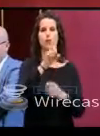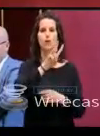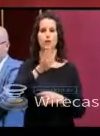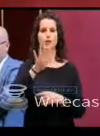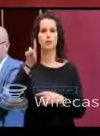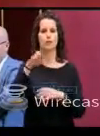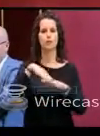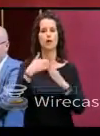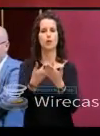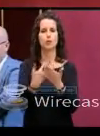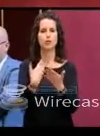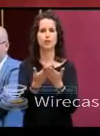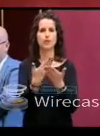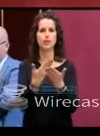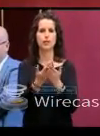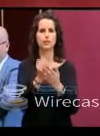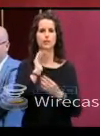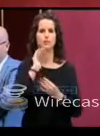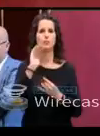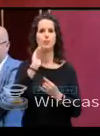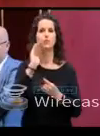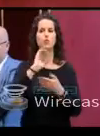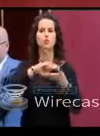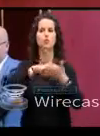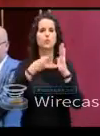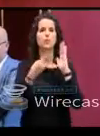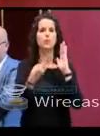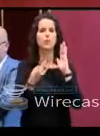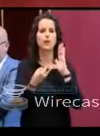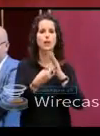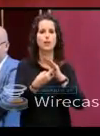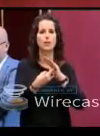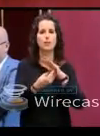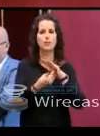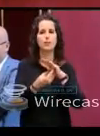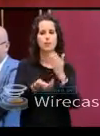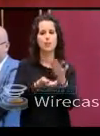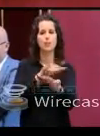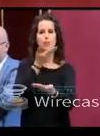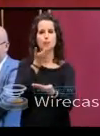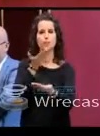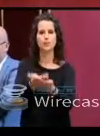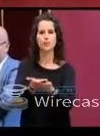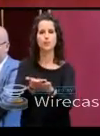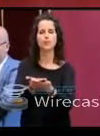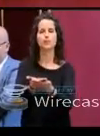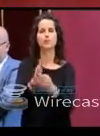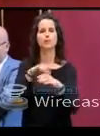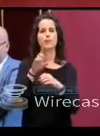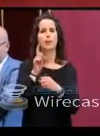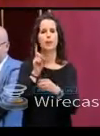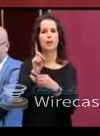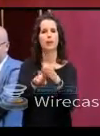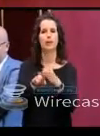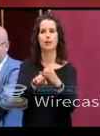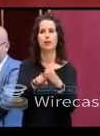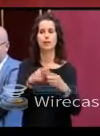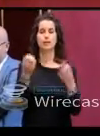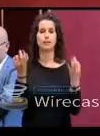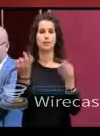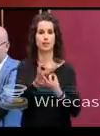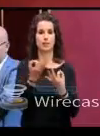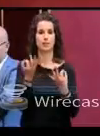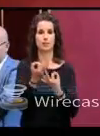para justificar su mecanismo planteado de participación. Lo que ocurre